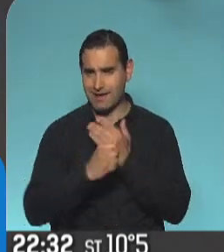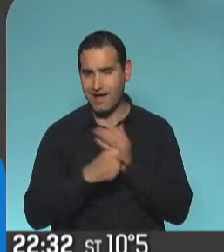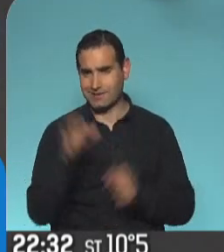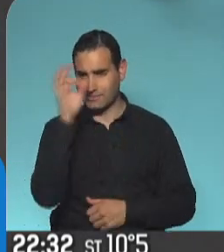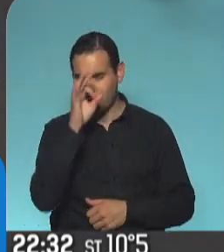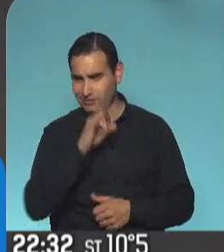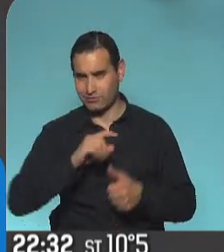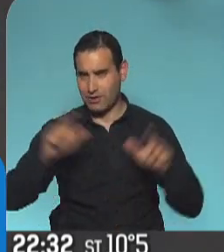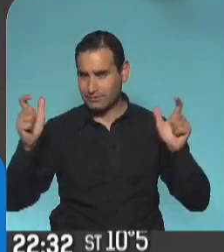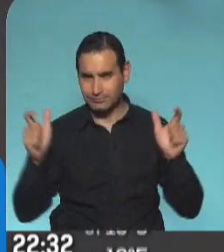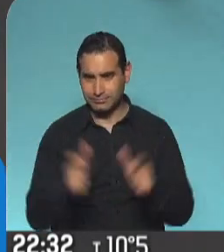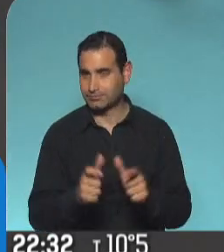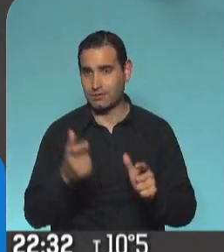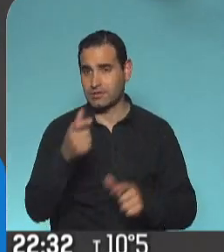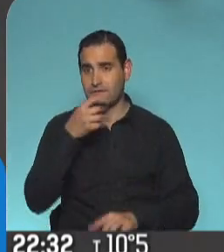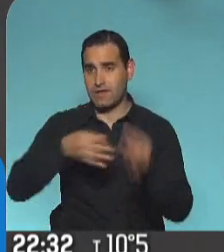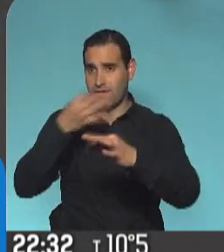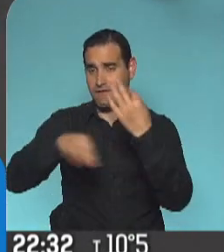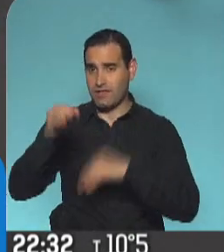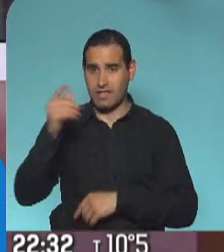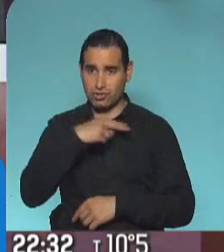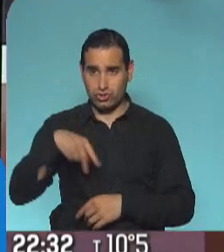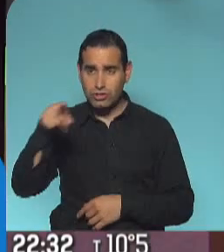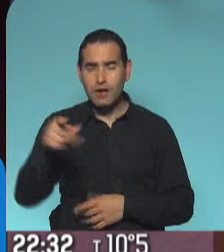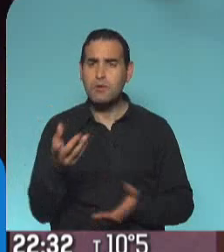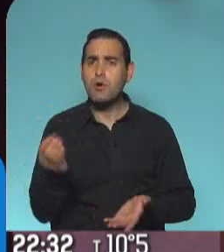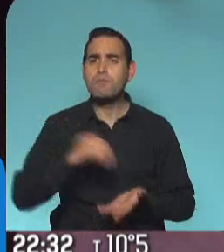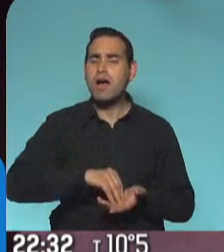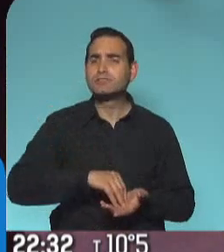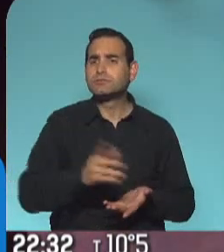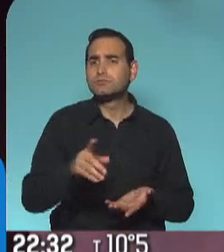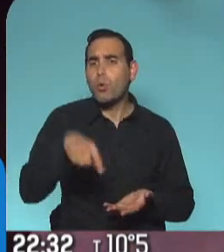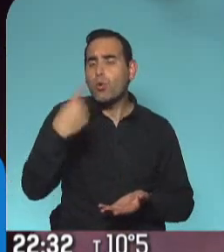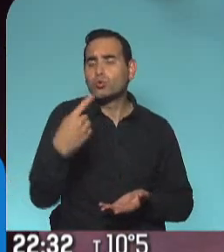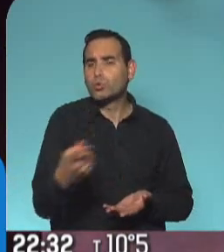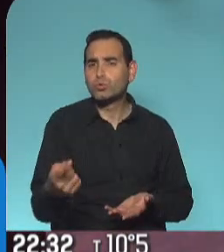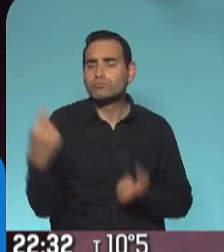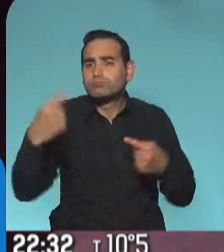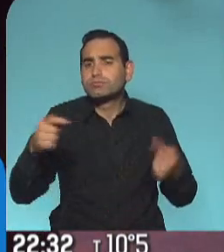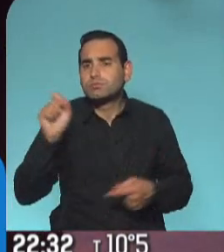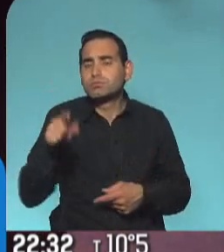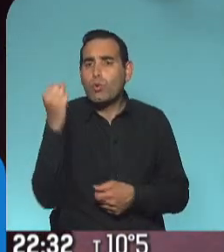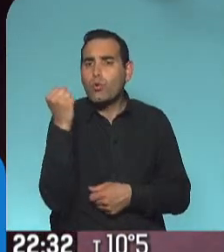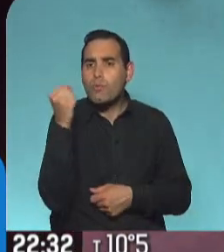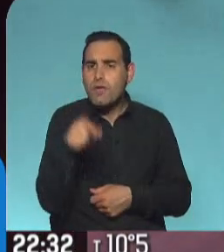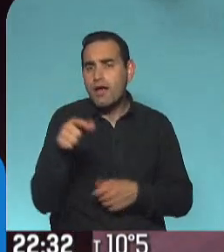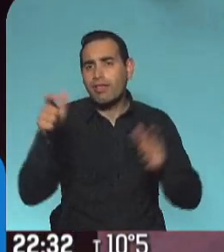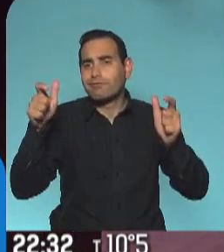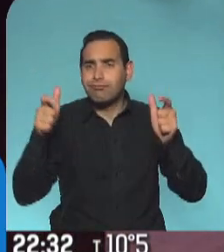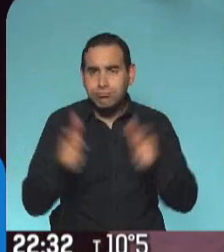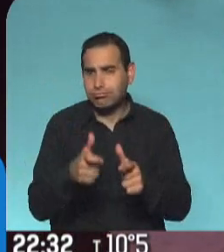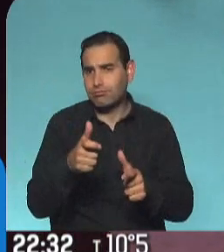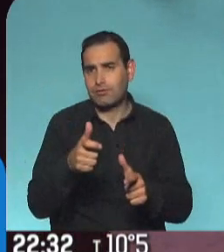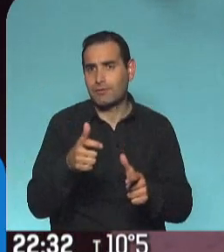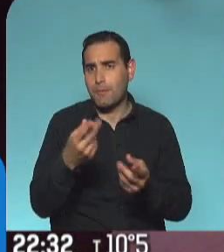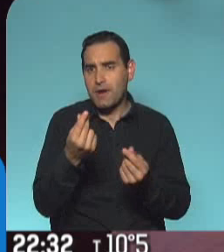cerdos y demás a China. ¿Qué otro pulso de la economía, que por cierto ha encarecido los precios